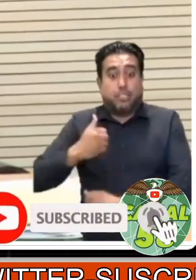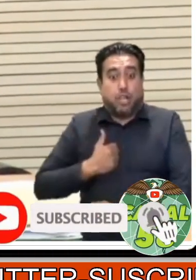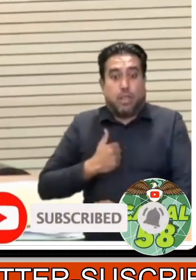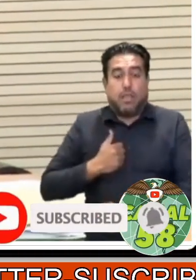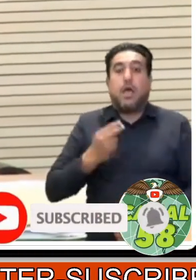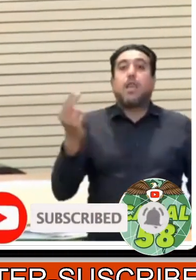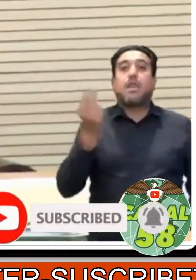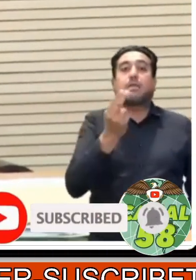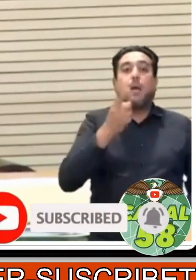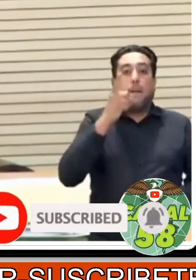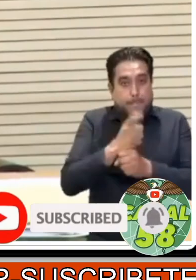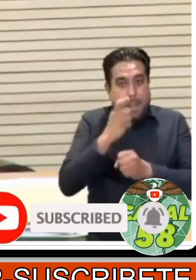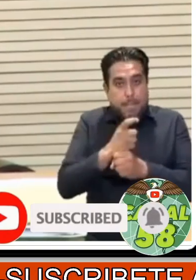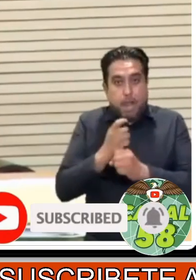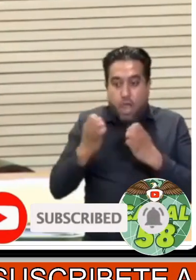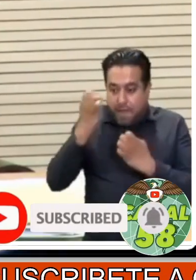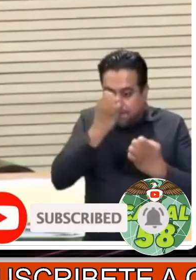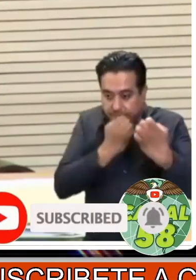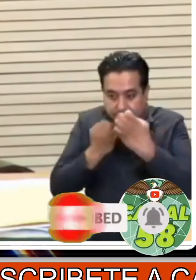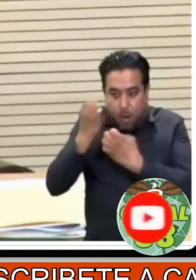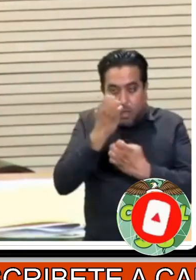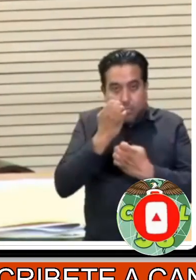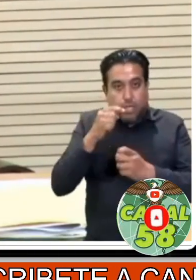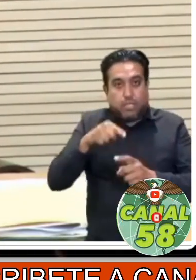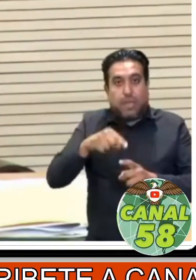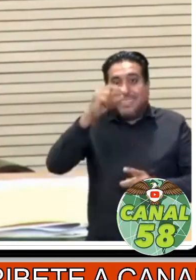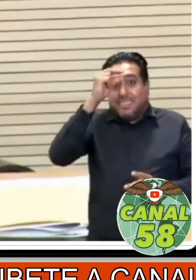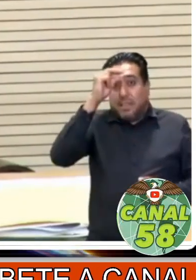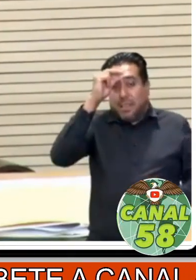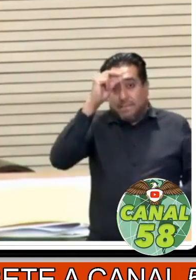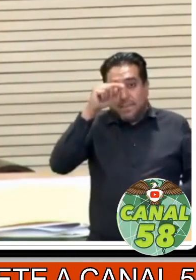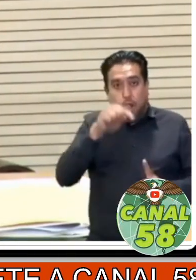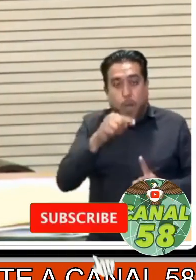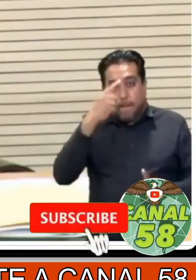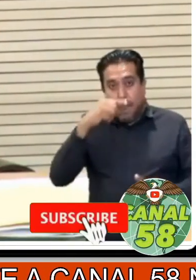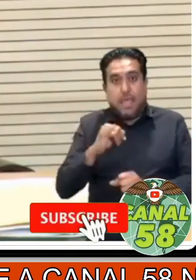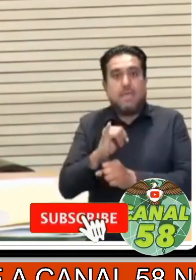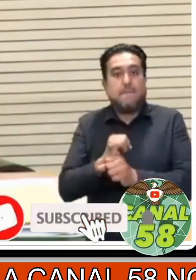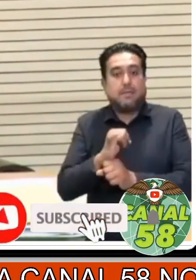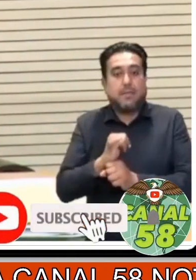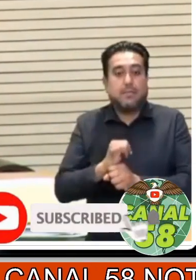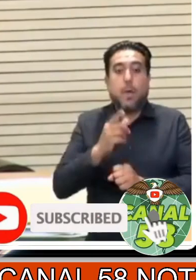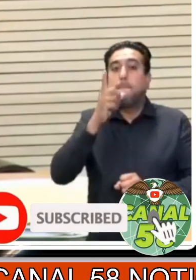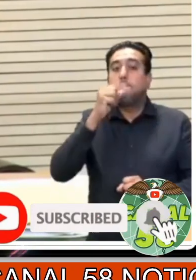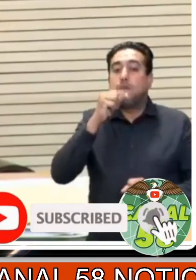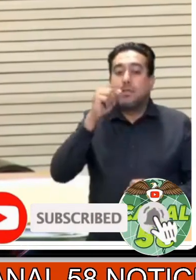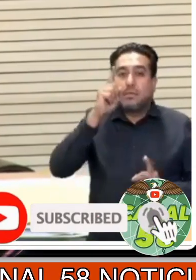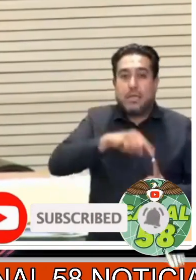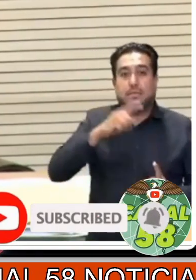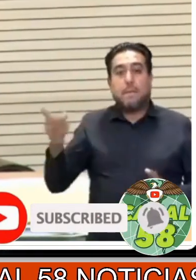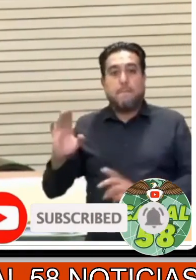una evaluación basada en modelos científicos de investigaciones e intervenciones policiales y